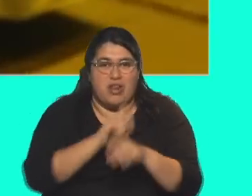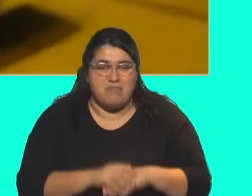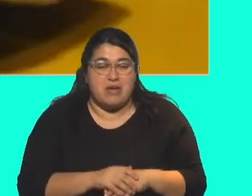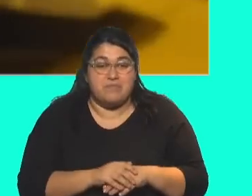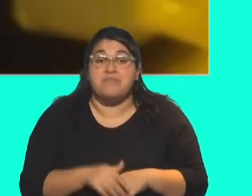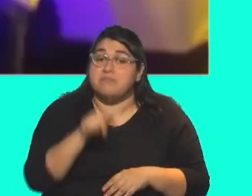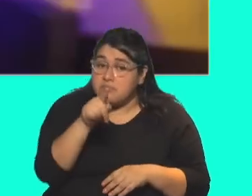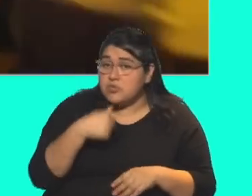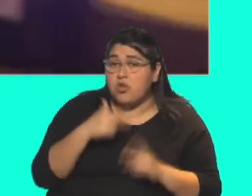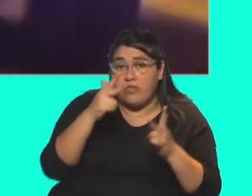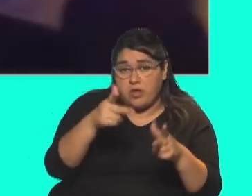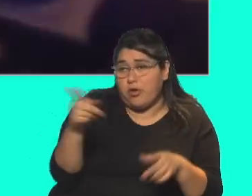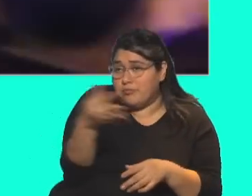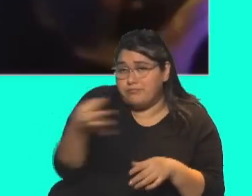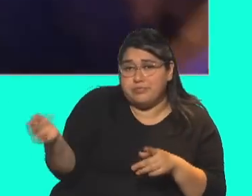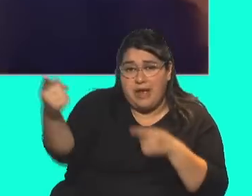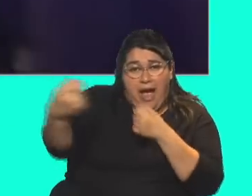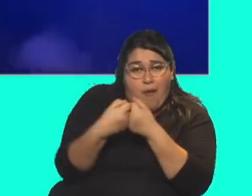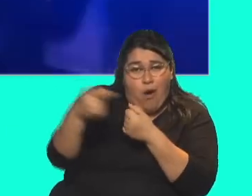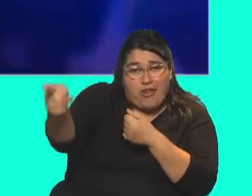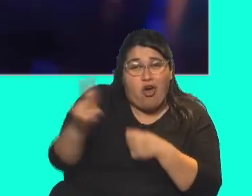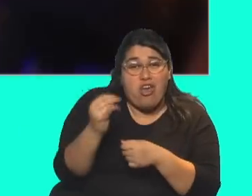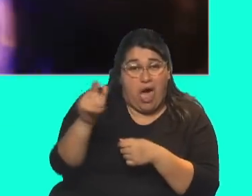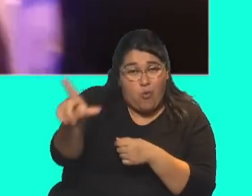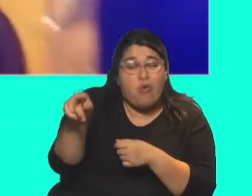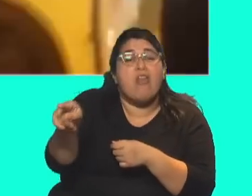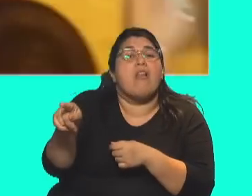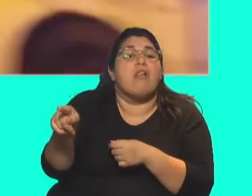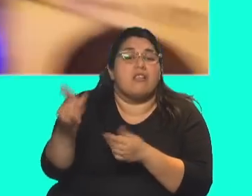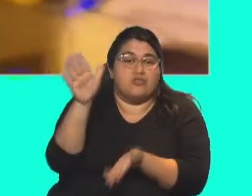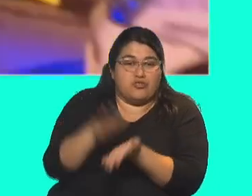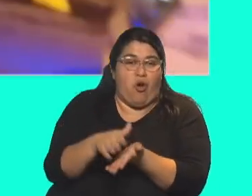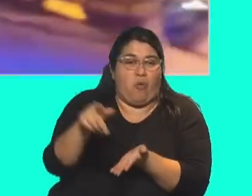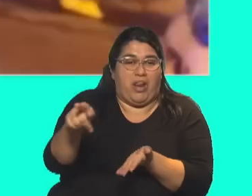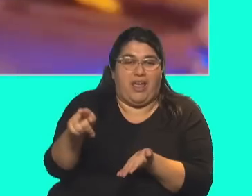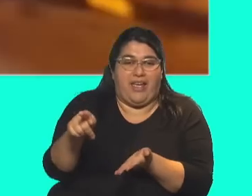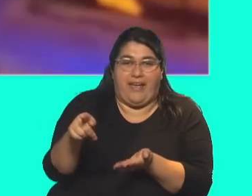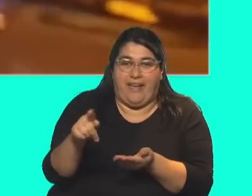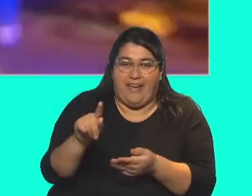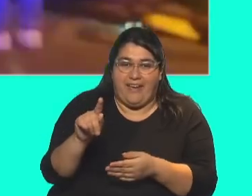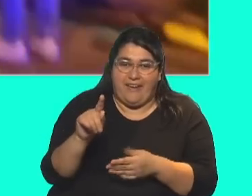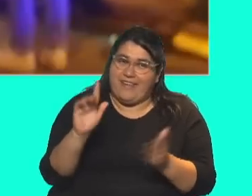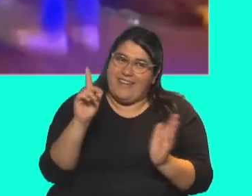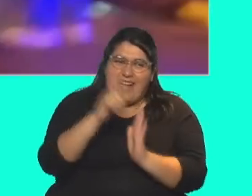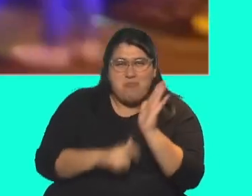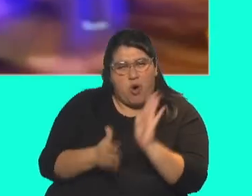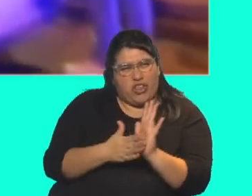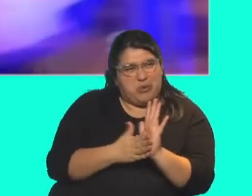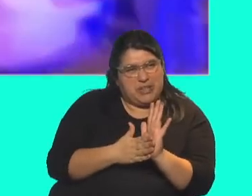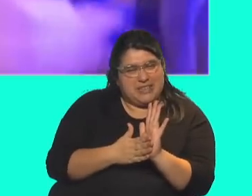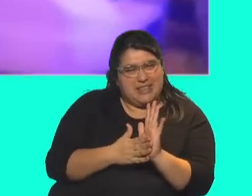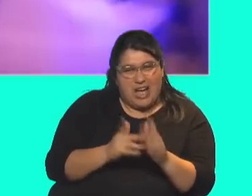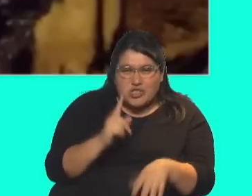insisto y en ello también acuerdo con raúl la teoría del cuentapropistas yo creo que la deben